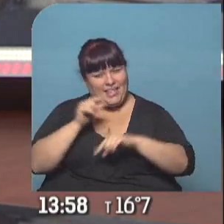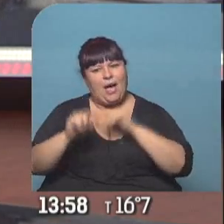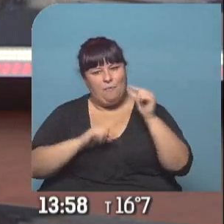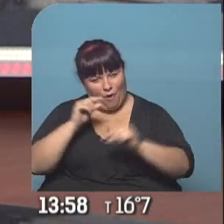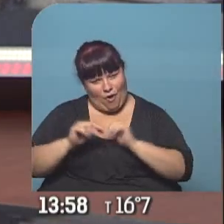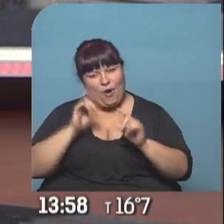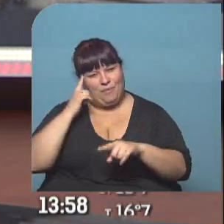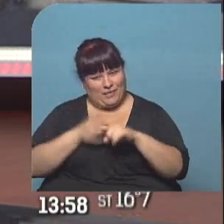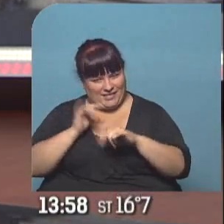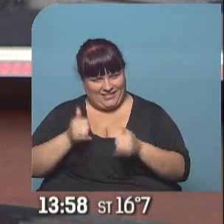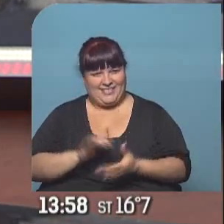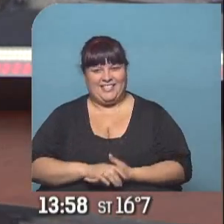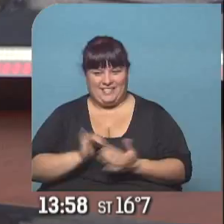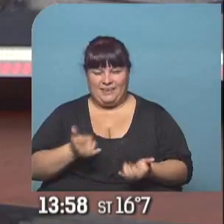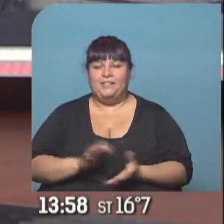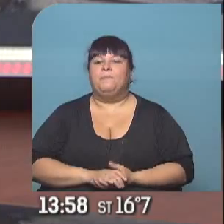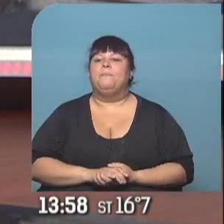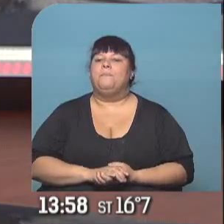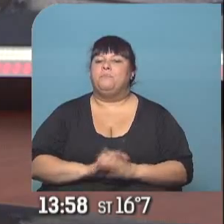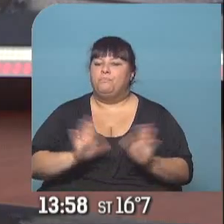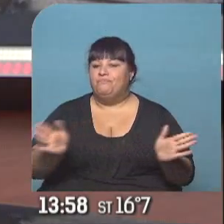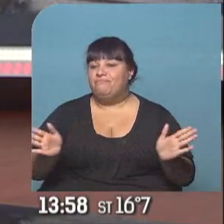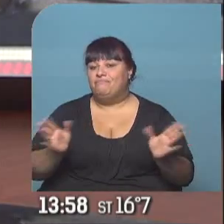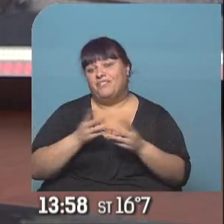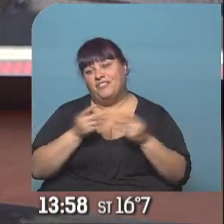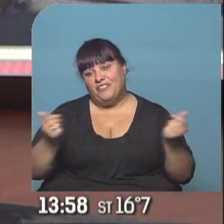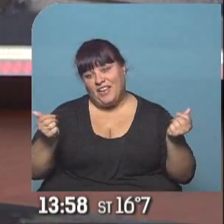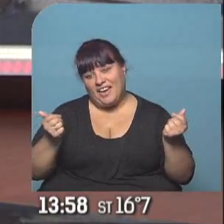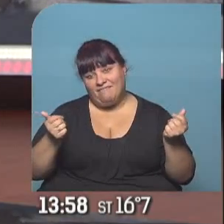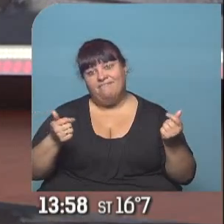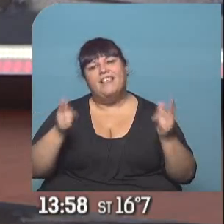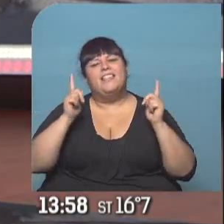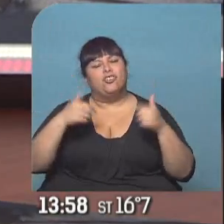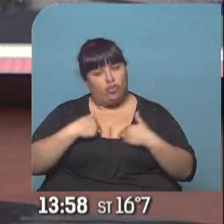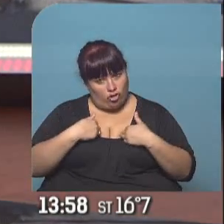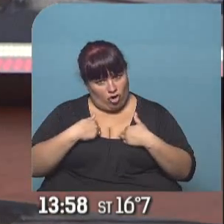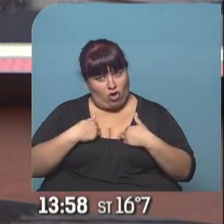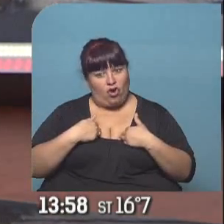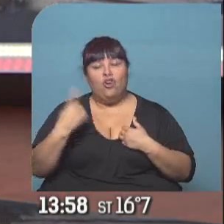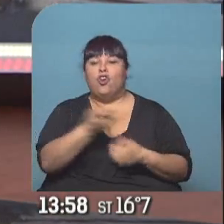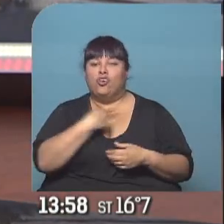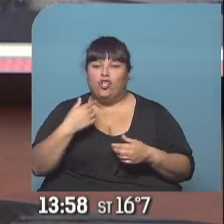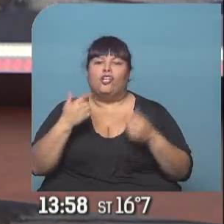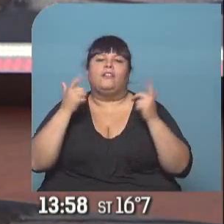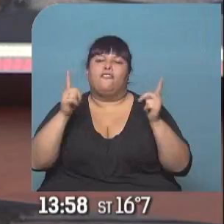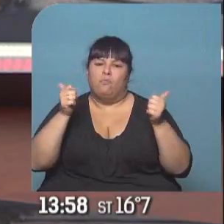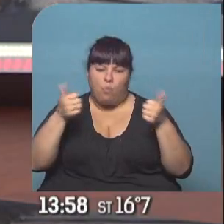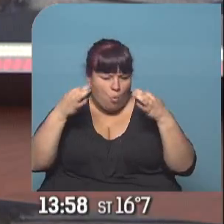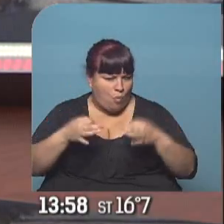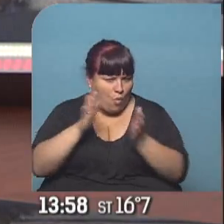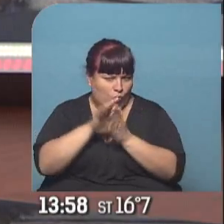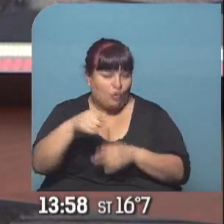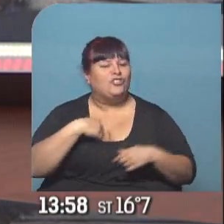somos optimistas llegó el final y nosotros lo hemos pasado bien